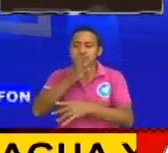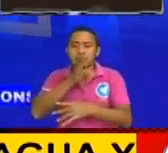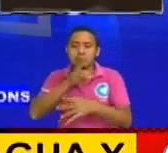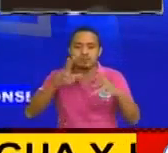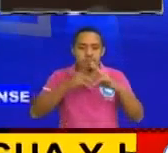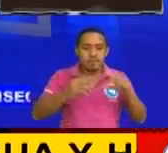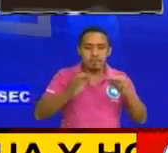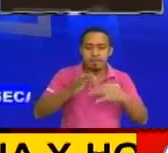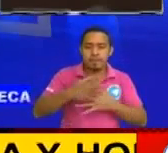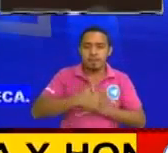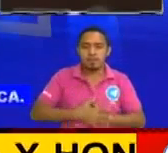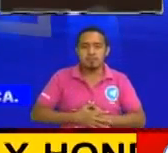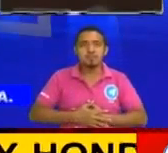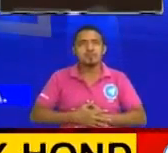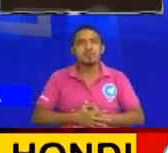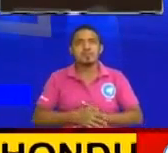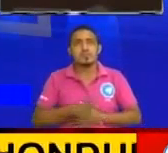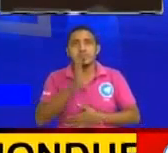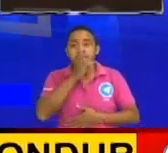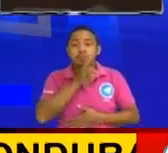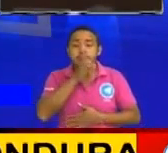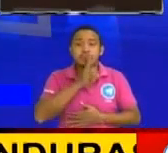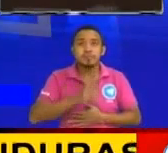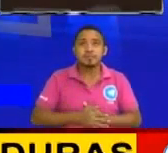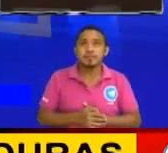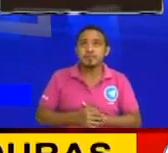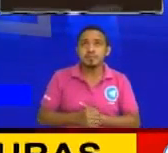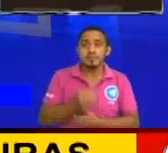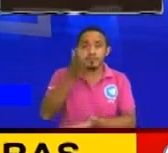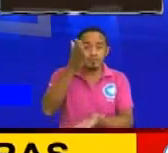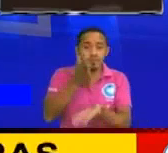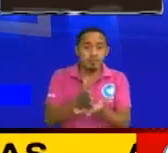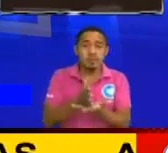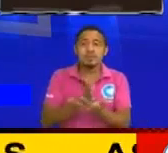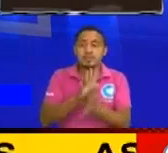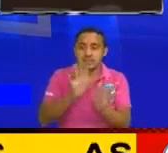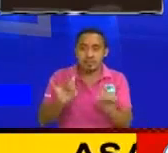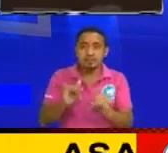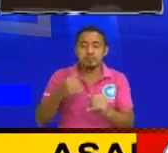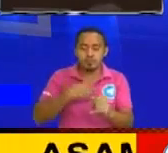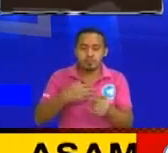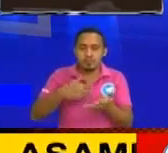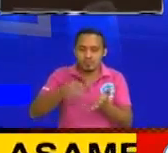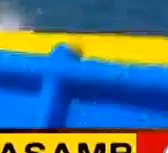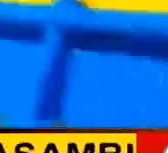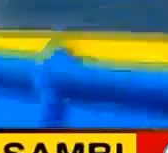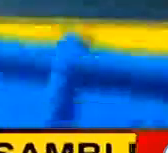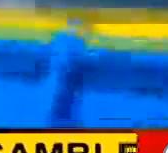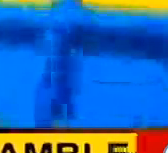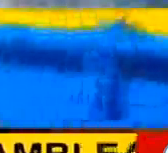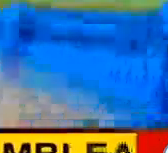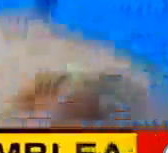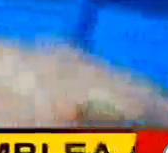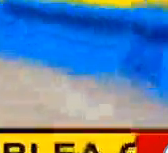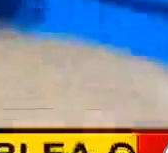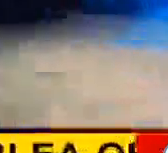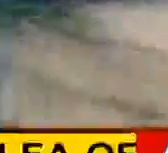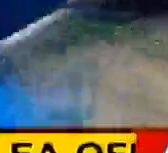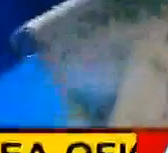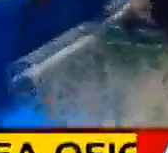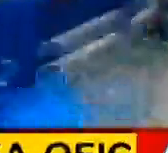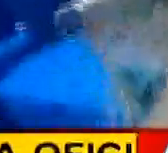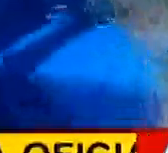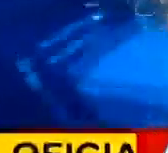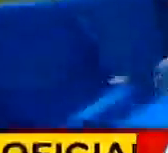están ganando. Honduras está determinando y tiene su salida clara ya al Pacífico. Nicaragua lo que